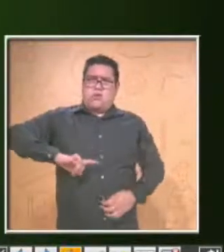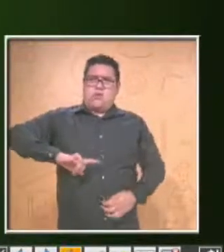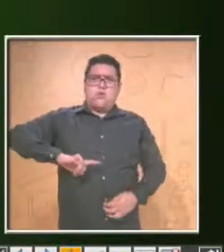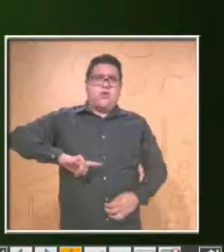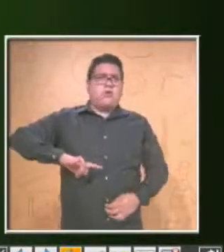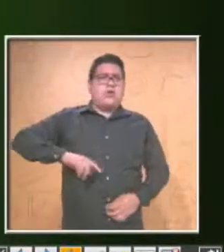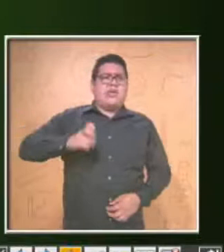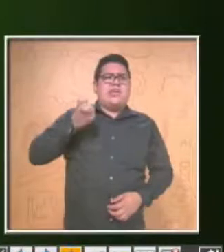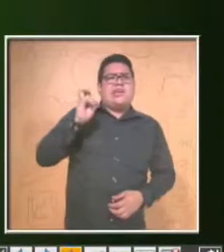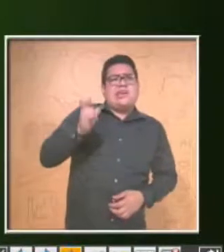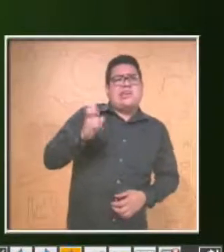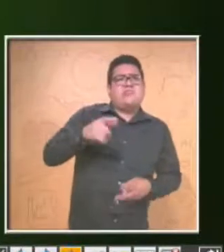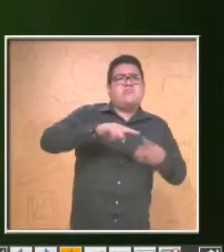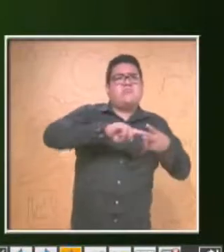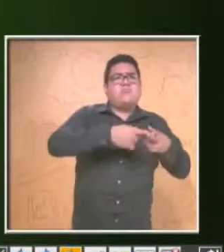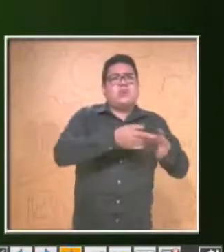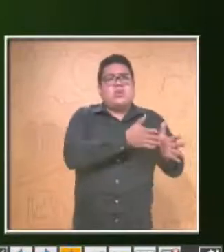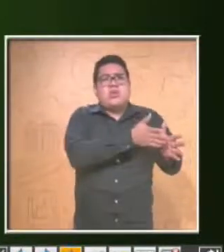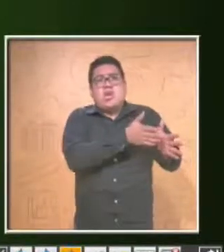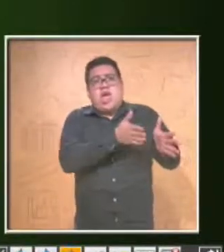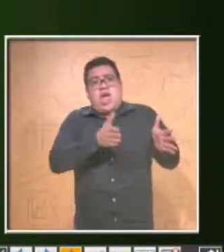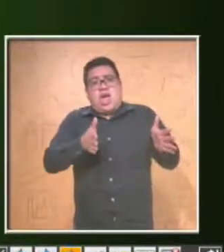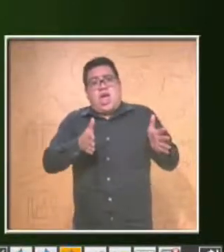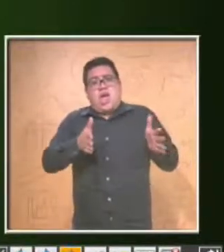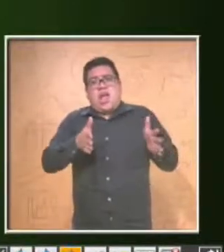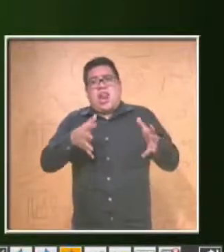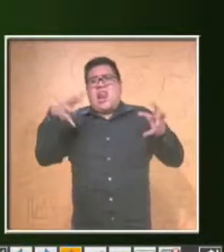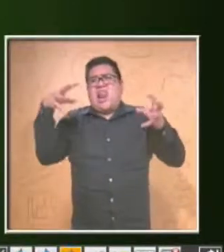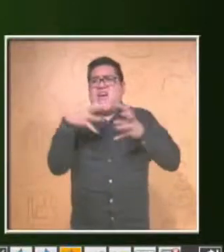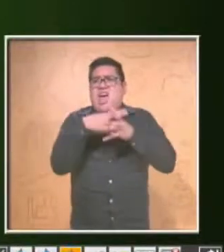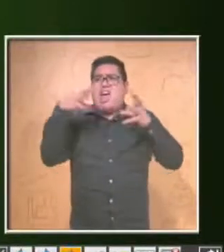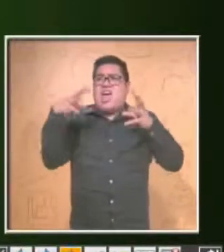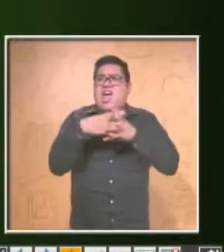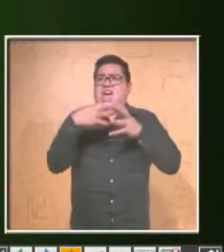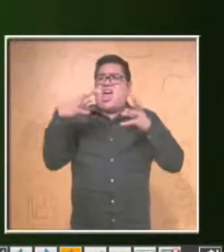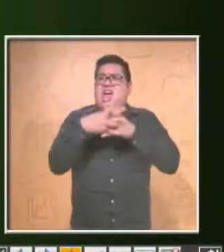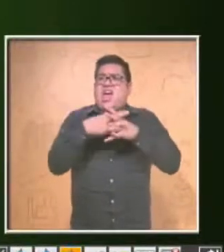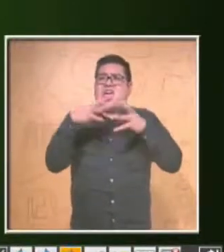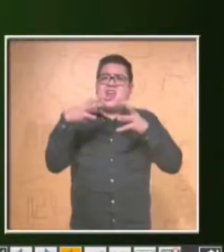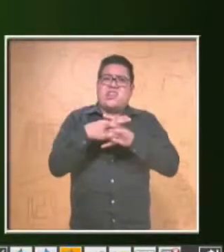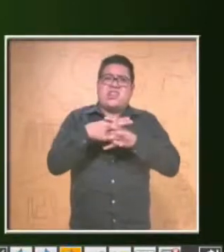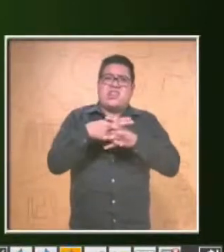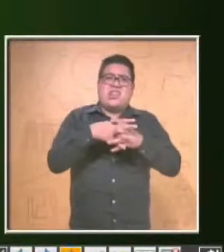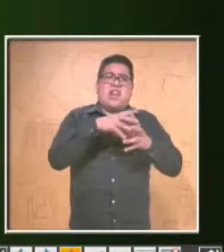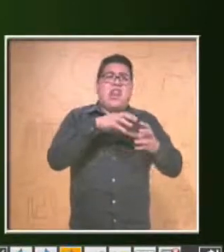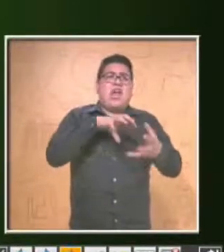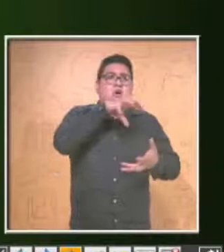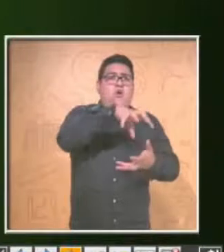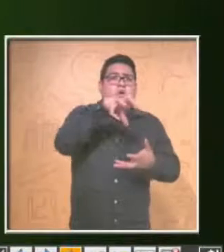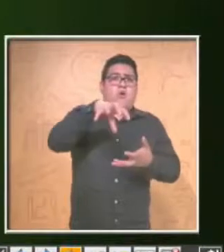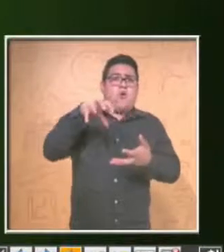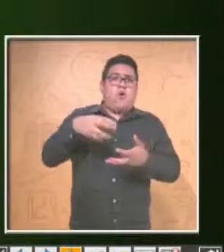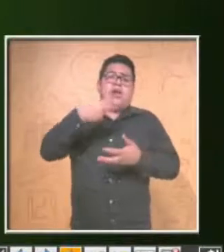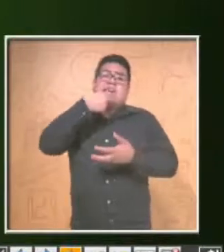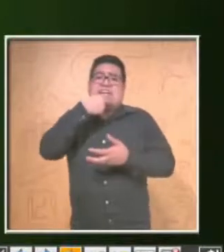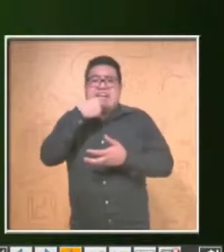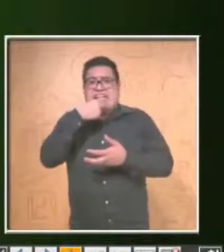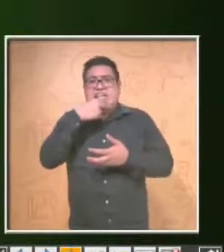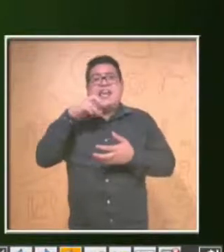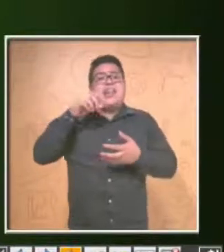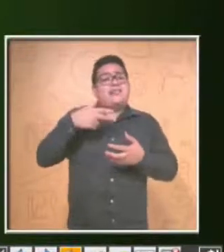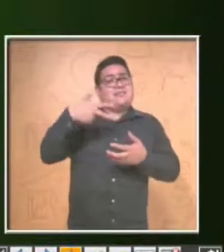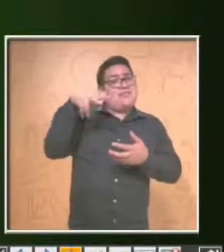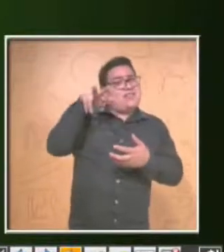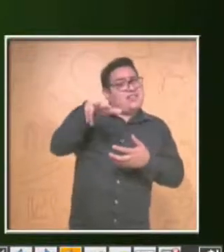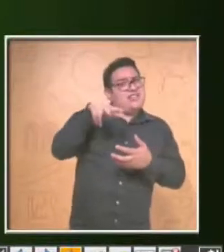Esto hace que empiece el conflicto entre la corona inglesa y las 13 colonias, que luego desemboca en